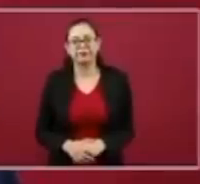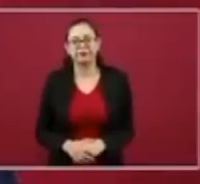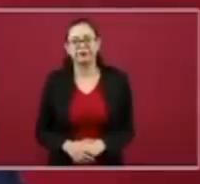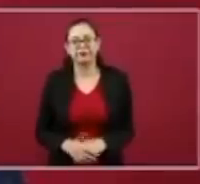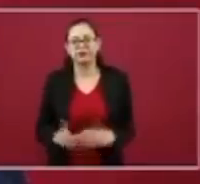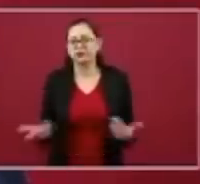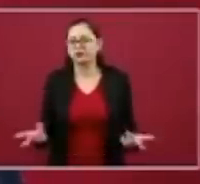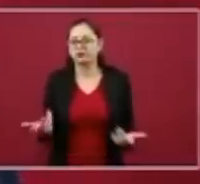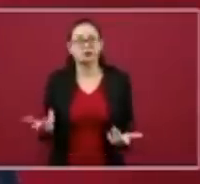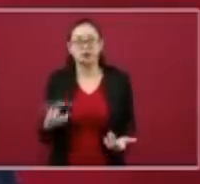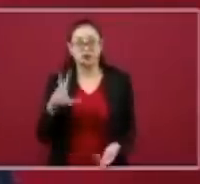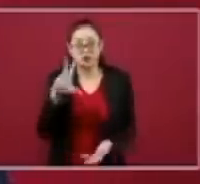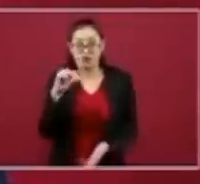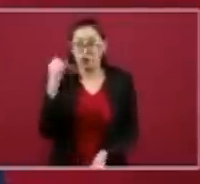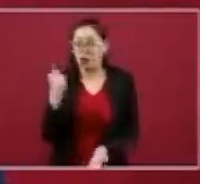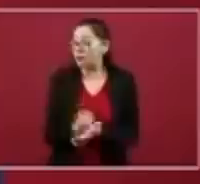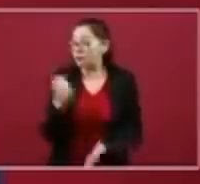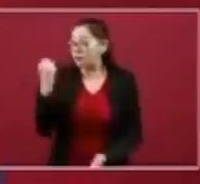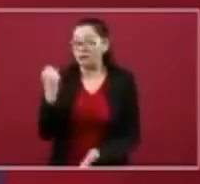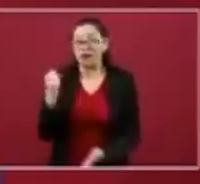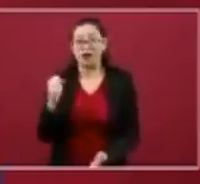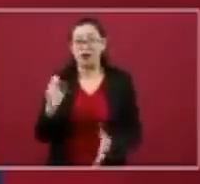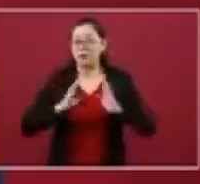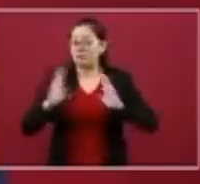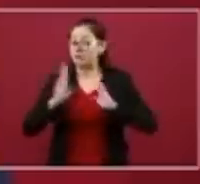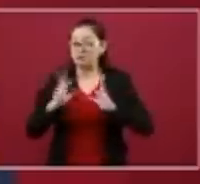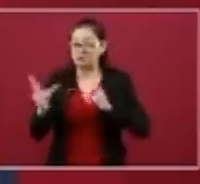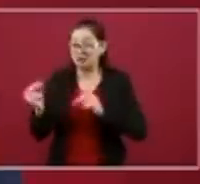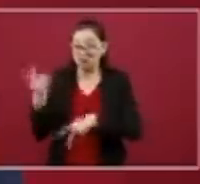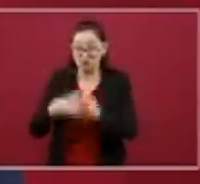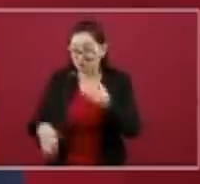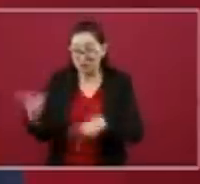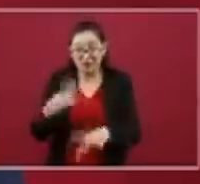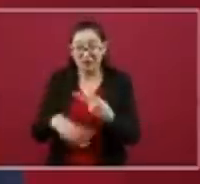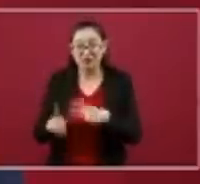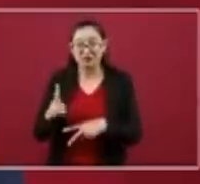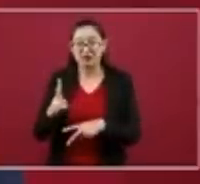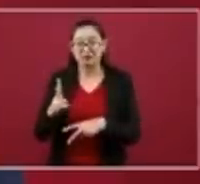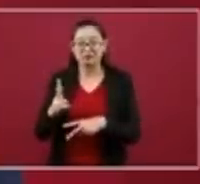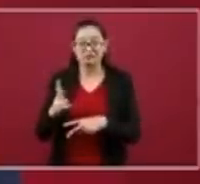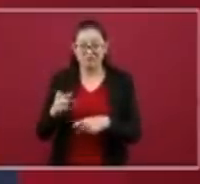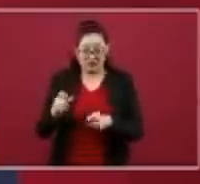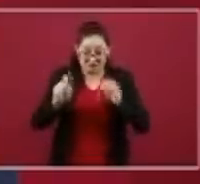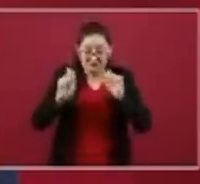si no se aprueba la participación del ejército, si se sigue